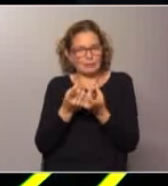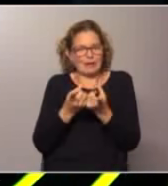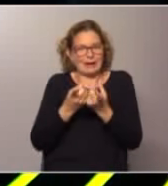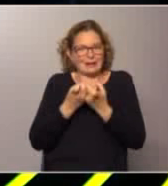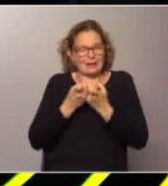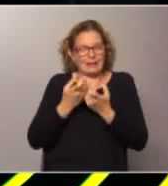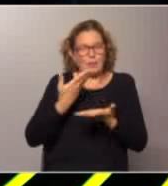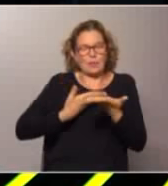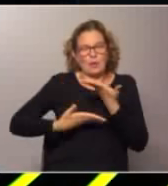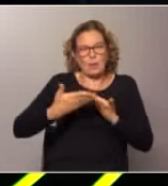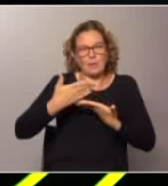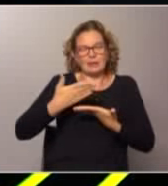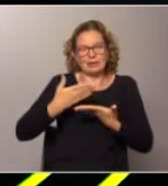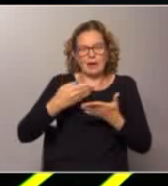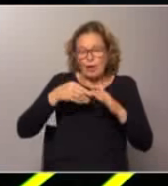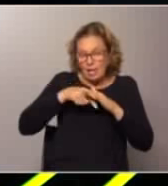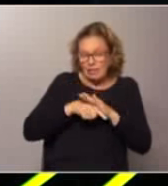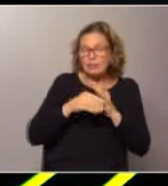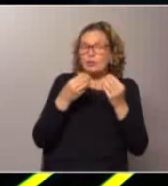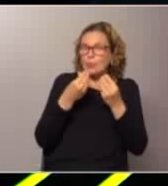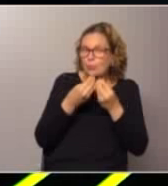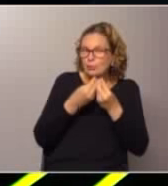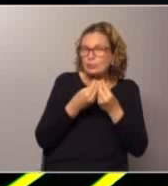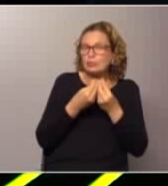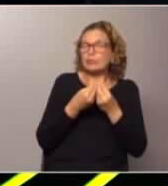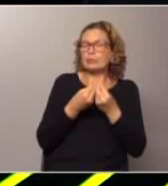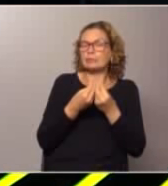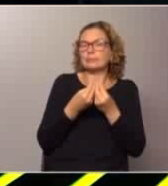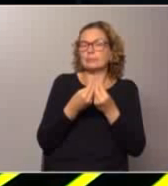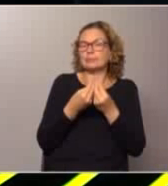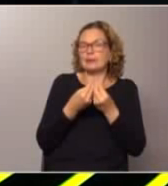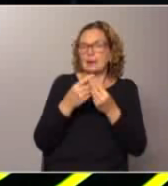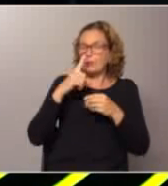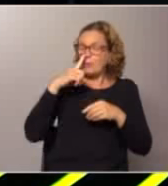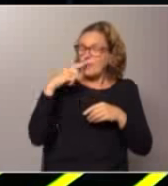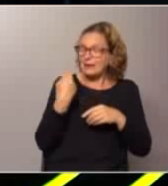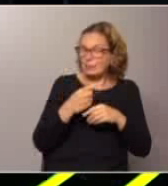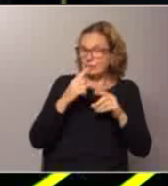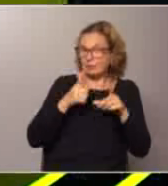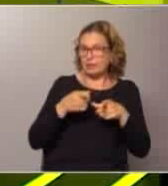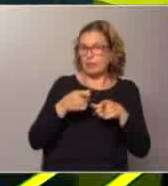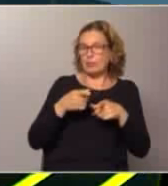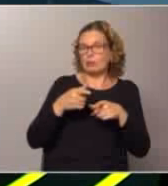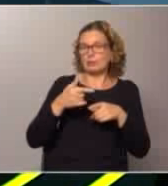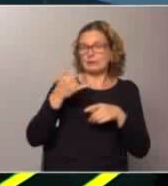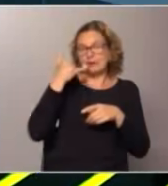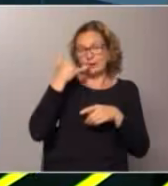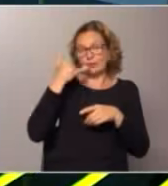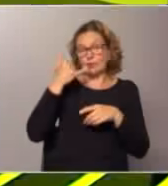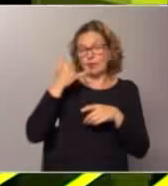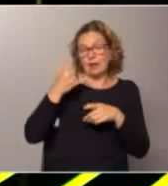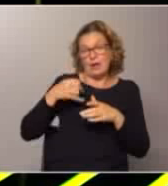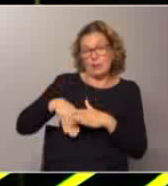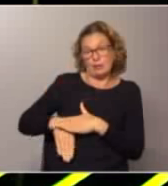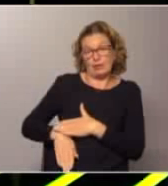por compartir determinado contenido por por y acelera el proceso tienes un teléfono en el bolsillo ganas de tener